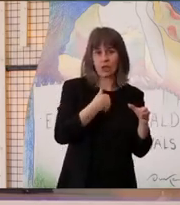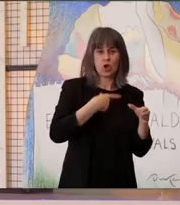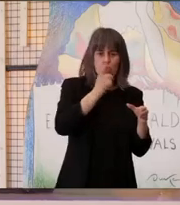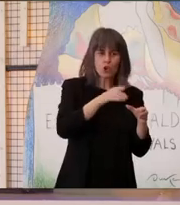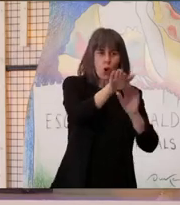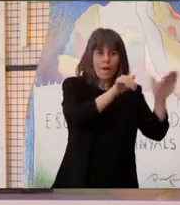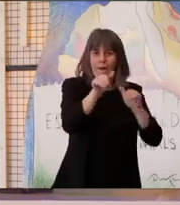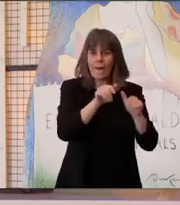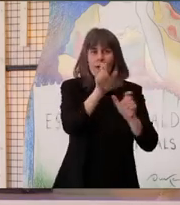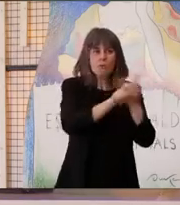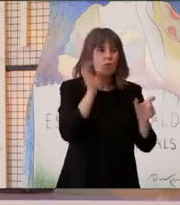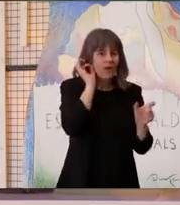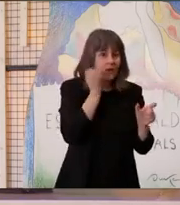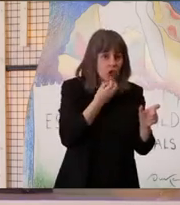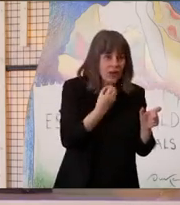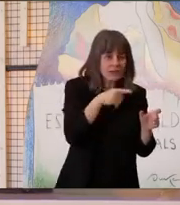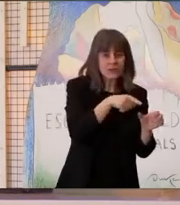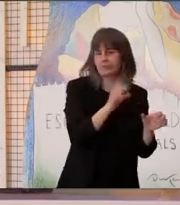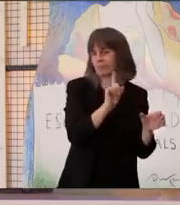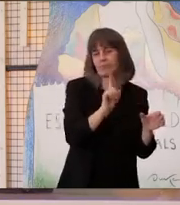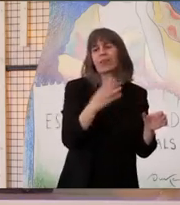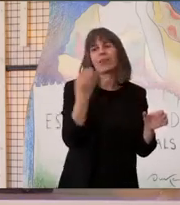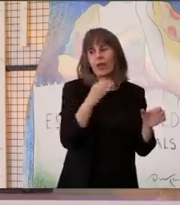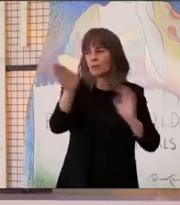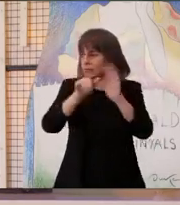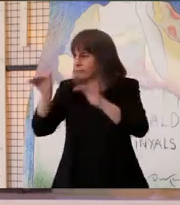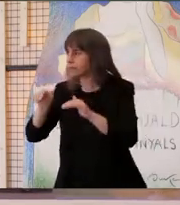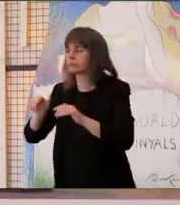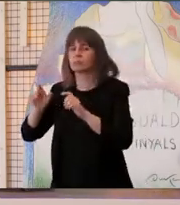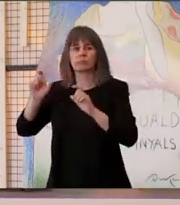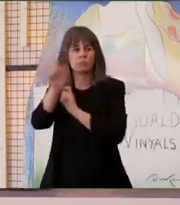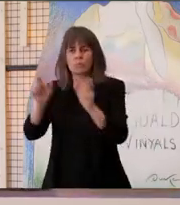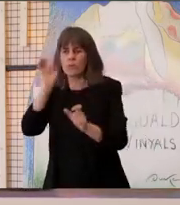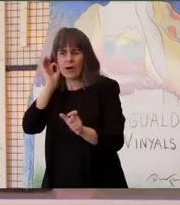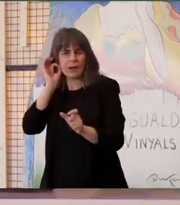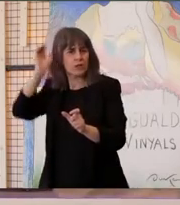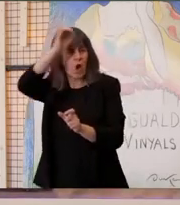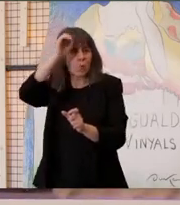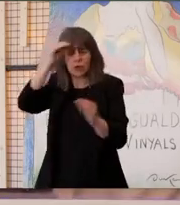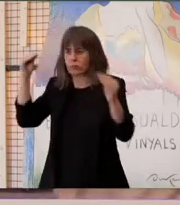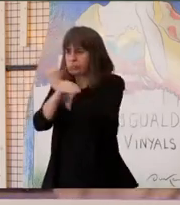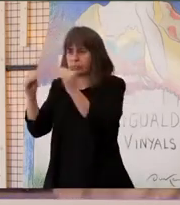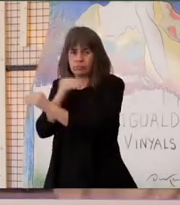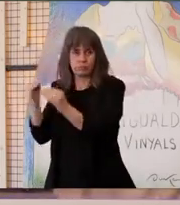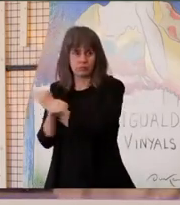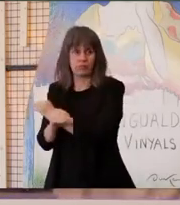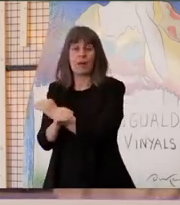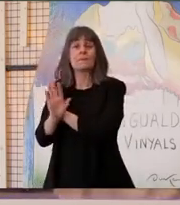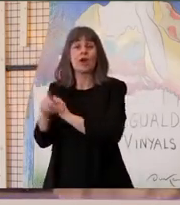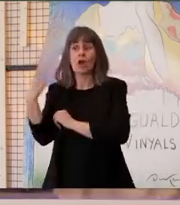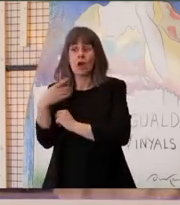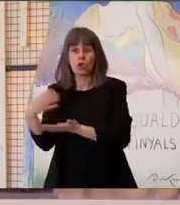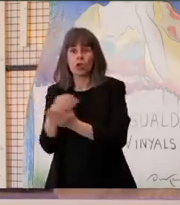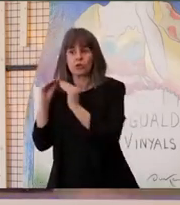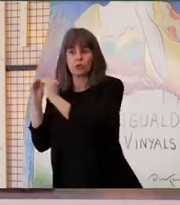todas las mujeres que tienen mucho que decir a qué a mujeres feministas las mujeres que van a hablar Aquí hoy son mujeres feministas por lo